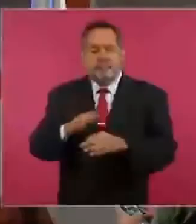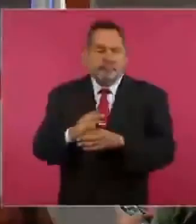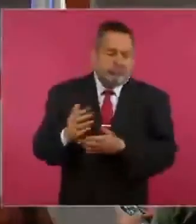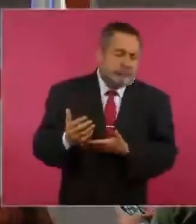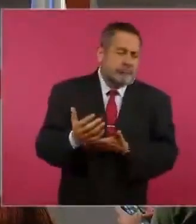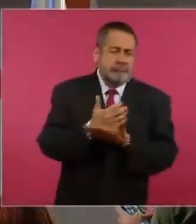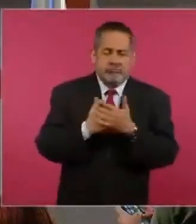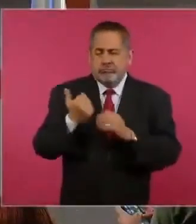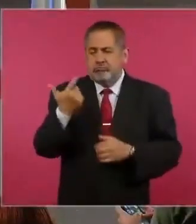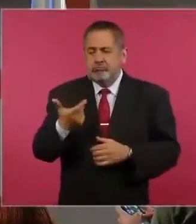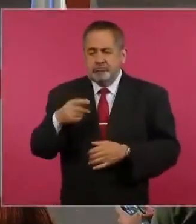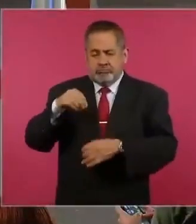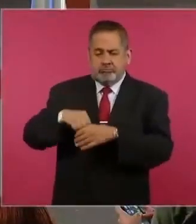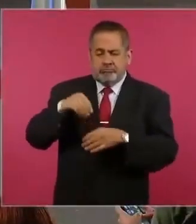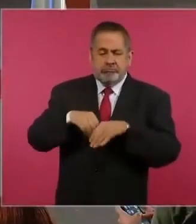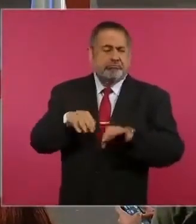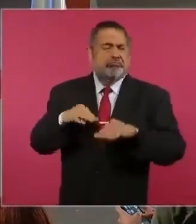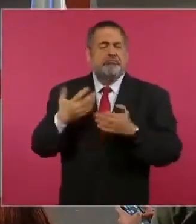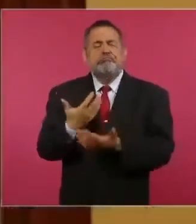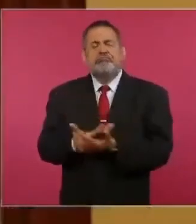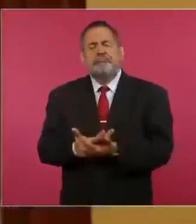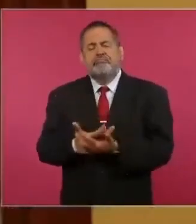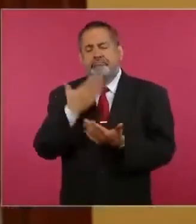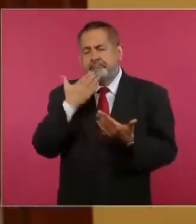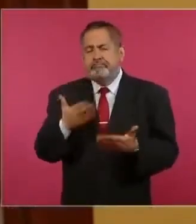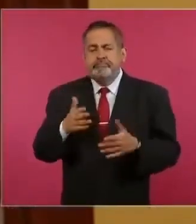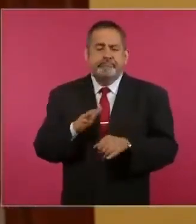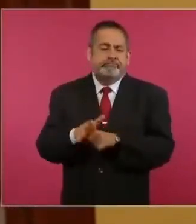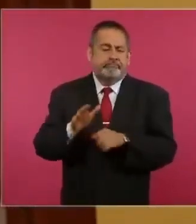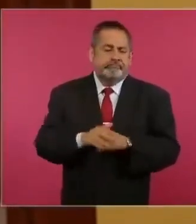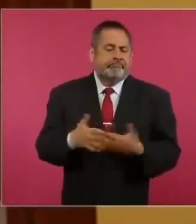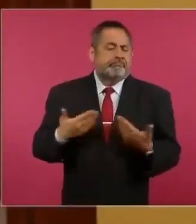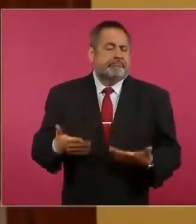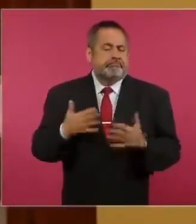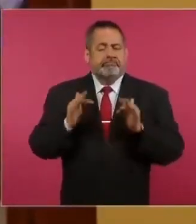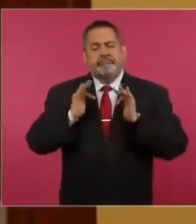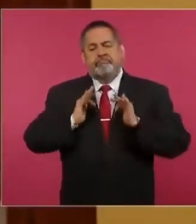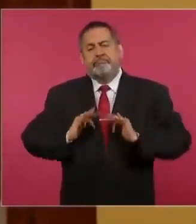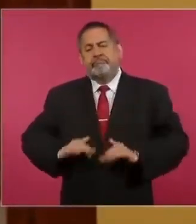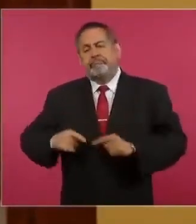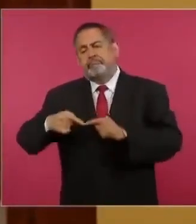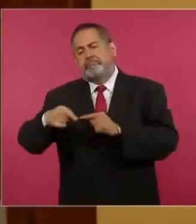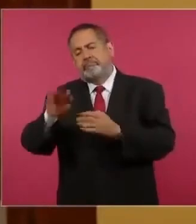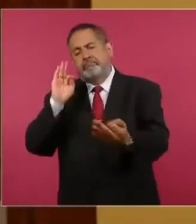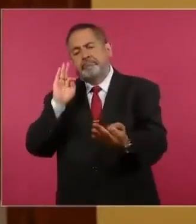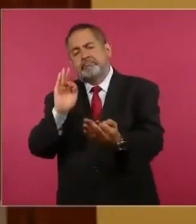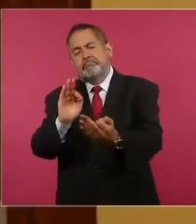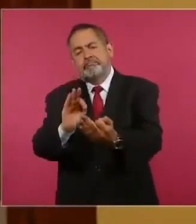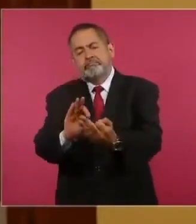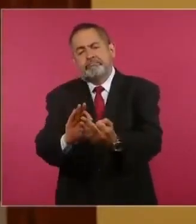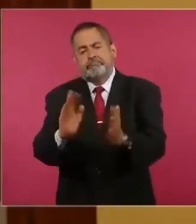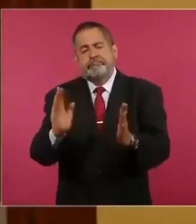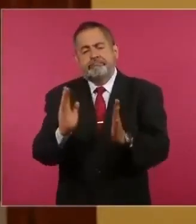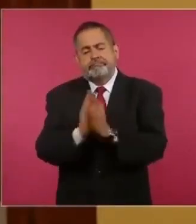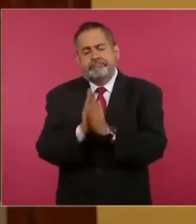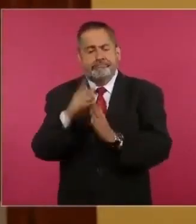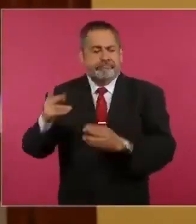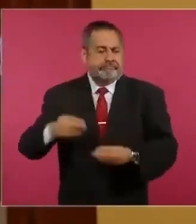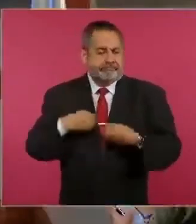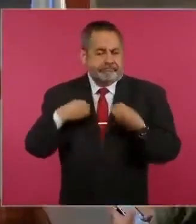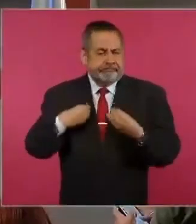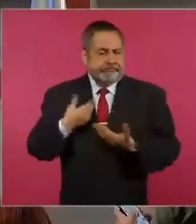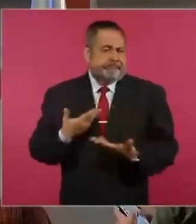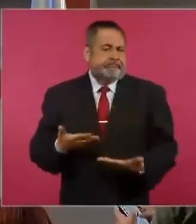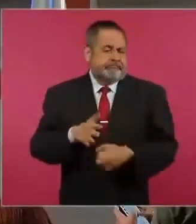reservados. Para poder vivir con un poco de tranquilidad en el último tramo de su existencia.